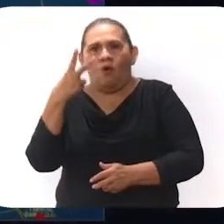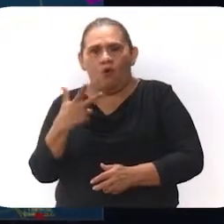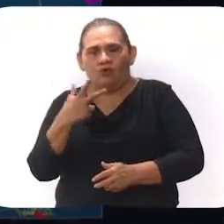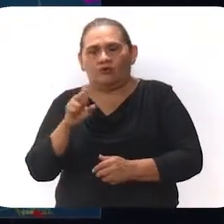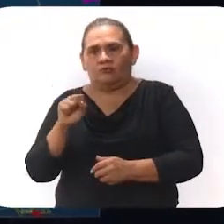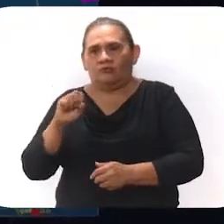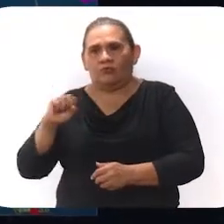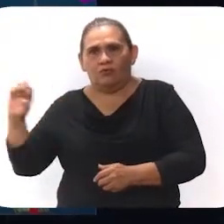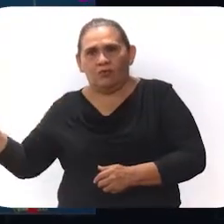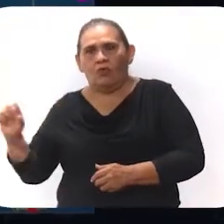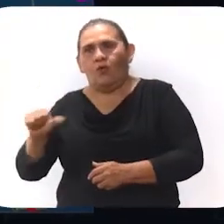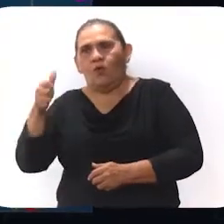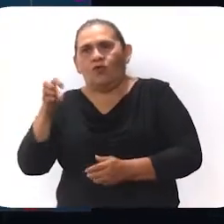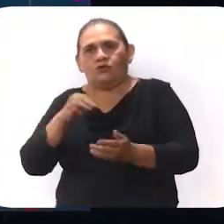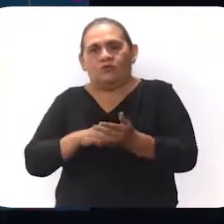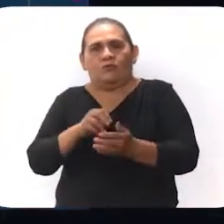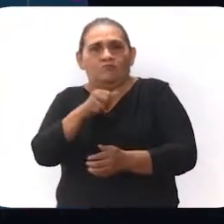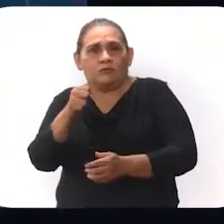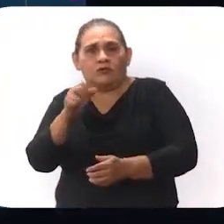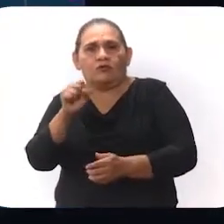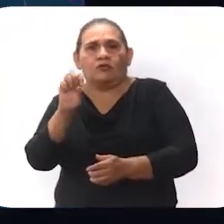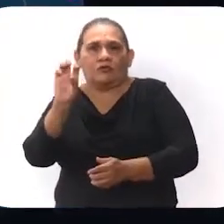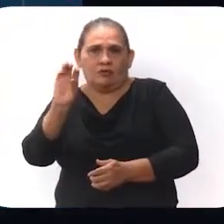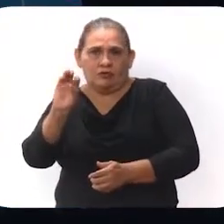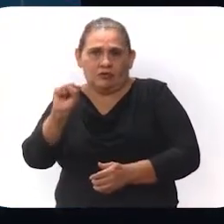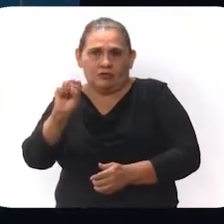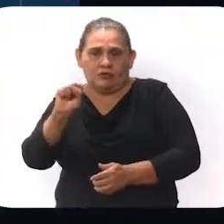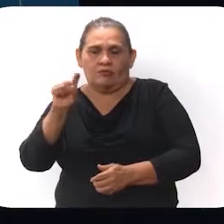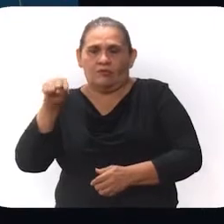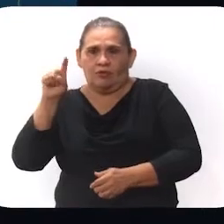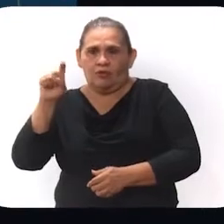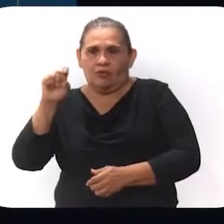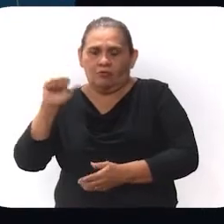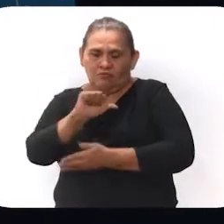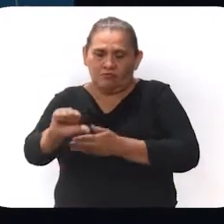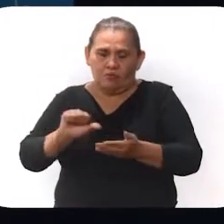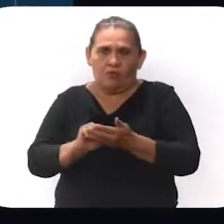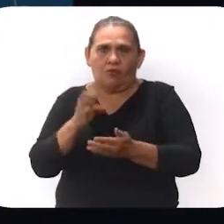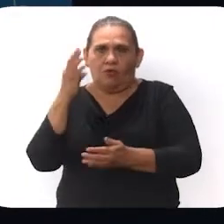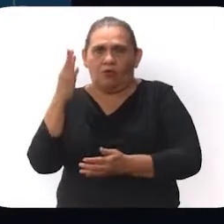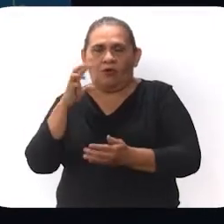zona oriente 11.660, en la zona centro